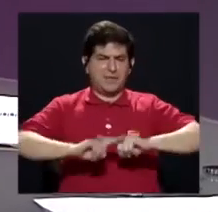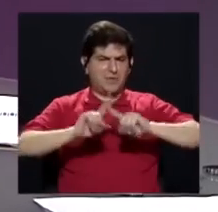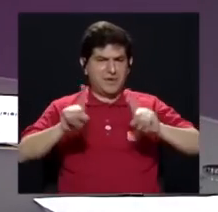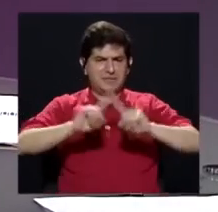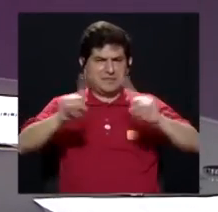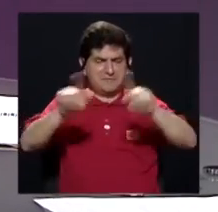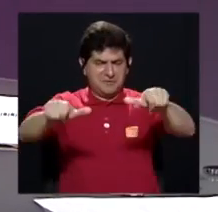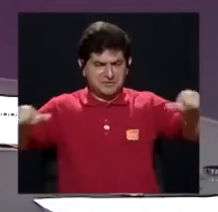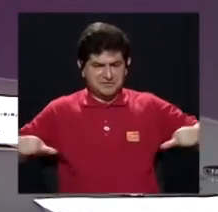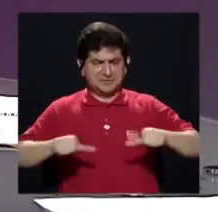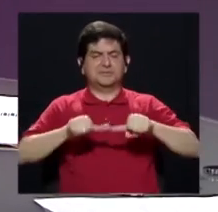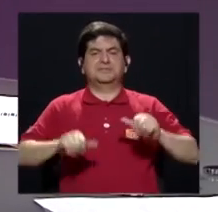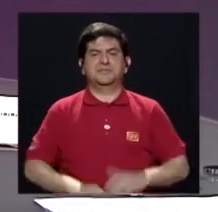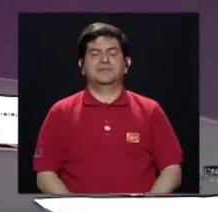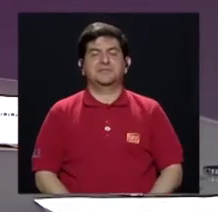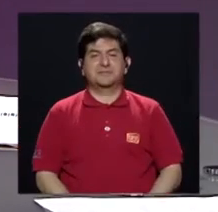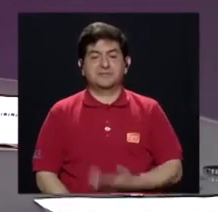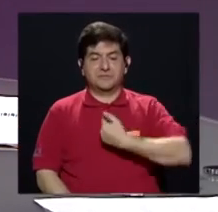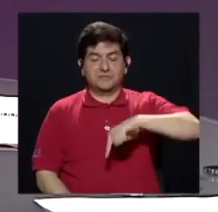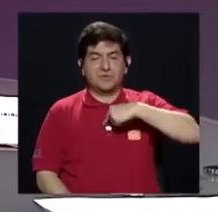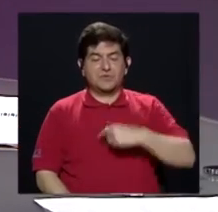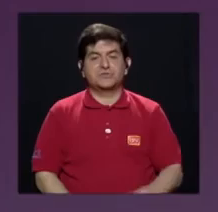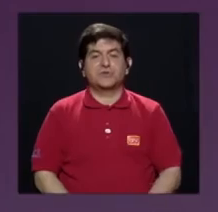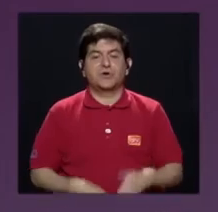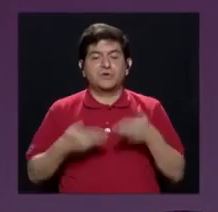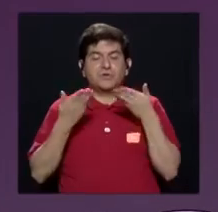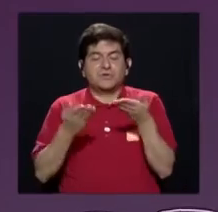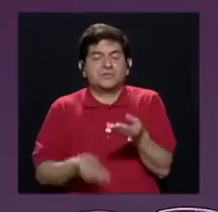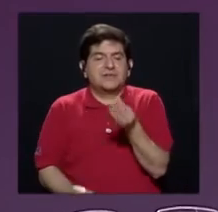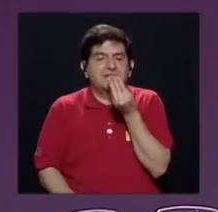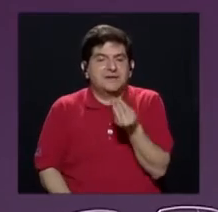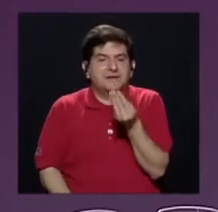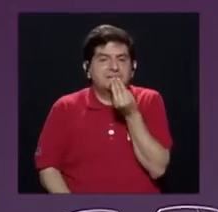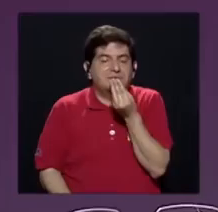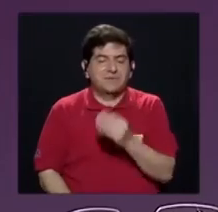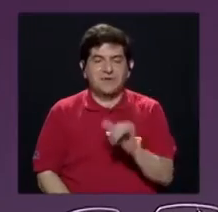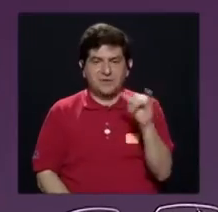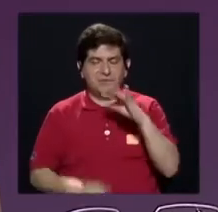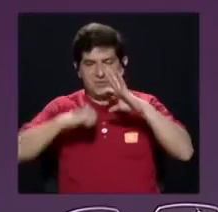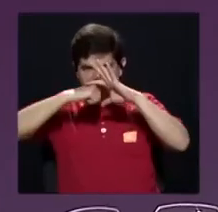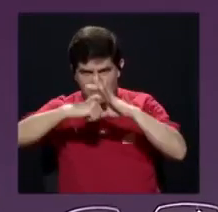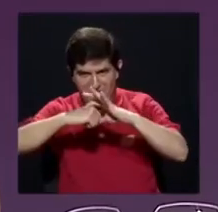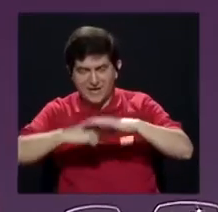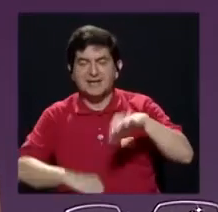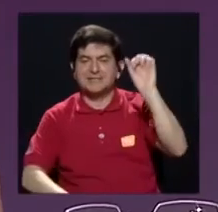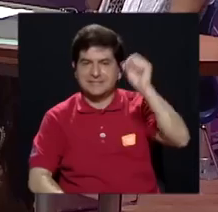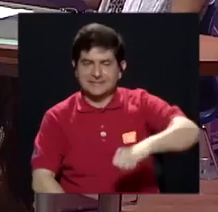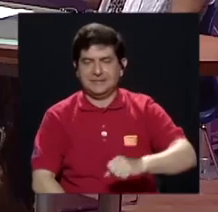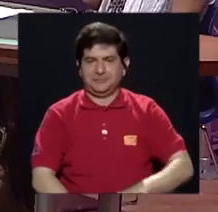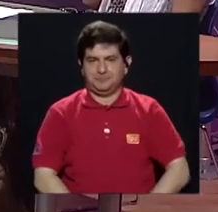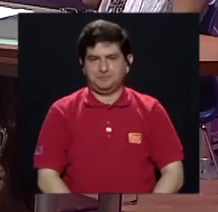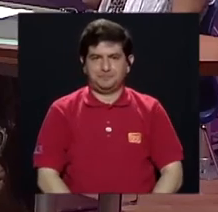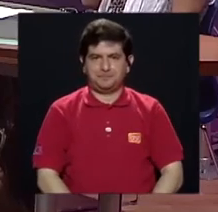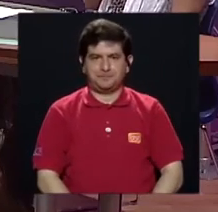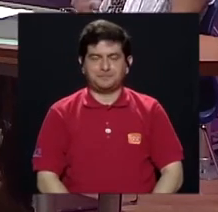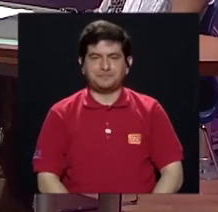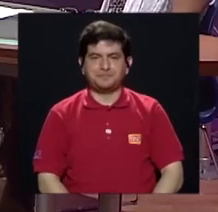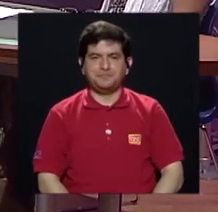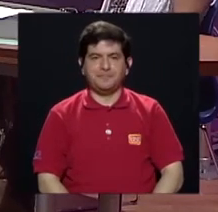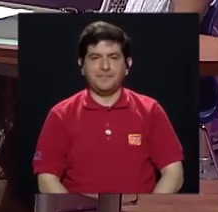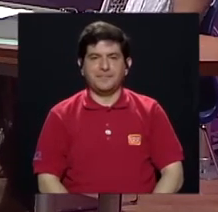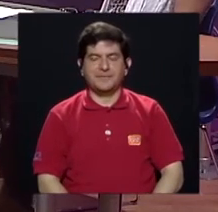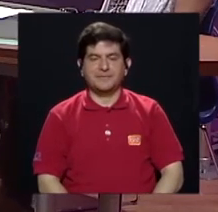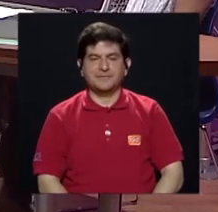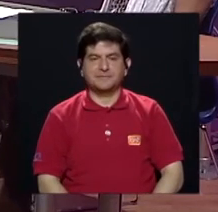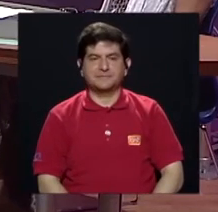los sentidos, ¿no? Nutricias, como la tierra. Sí, sí, sí, sí. Entonces el